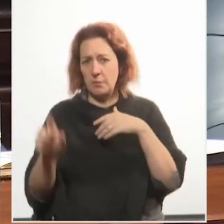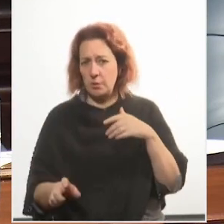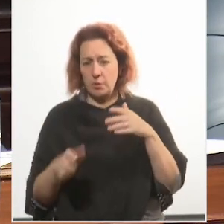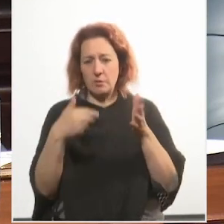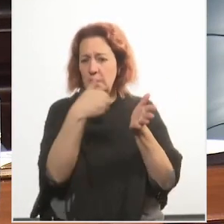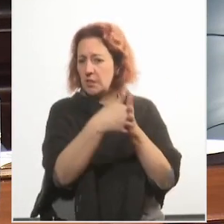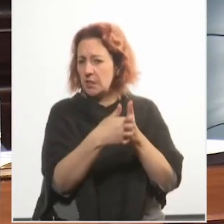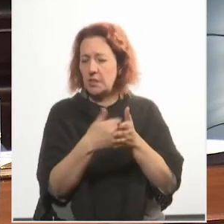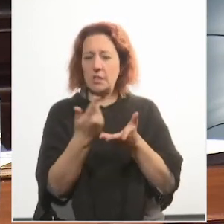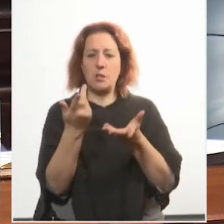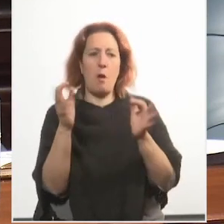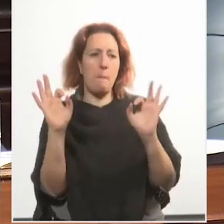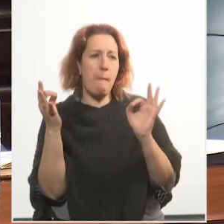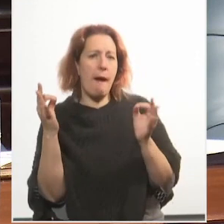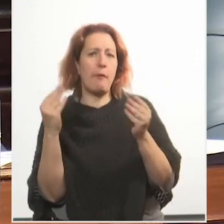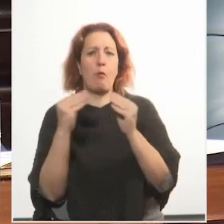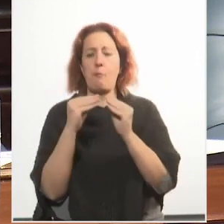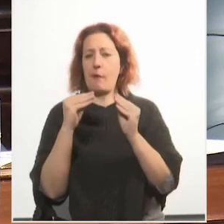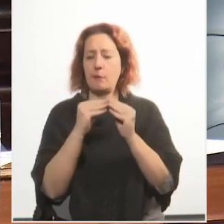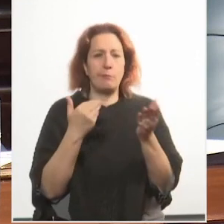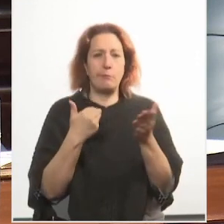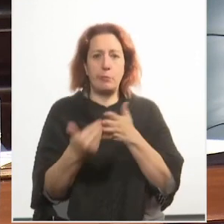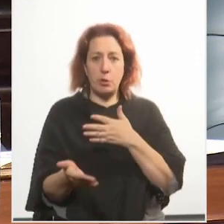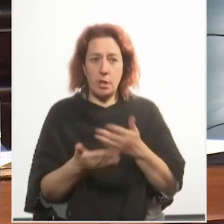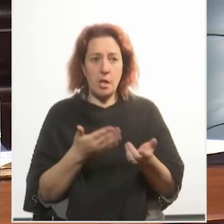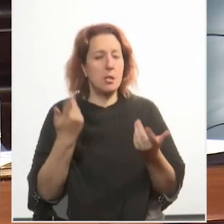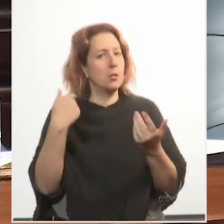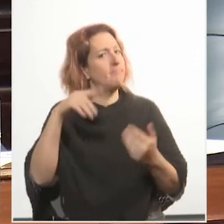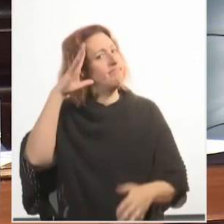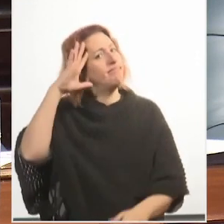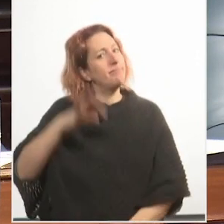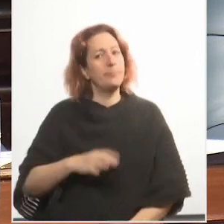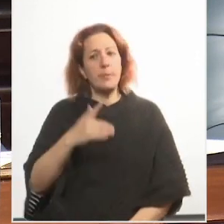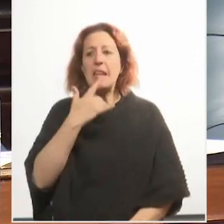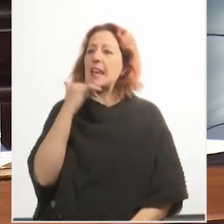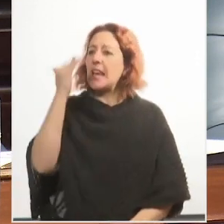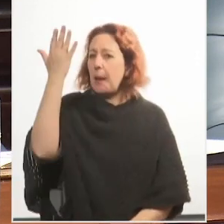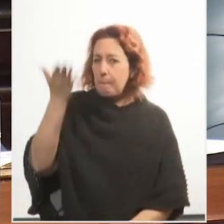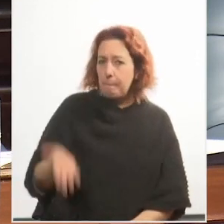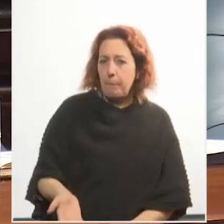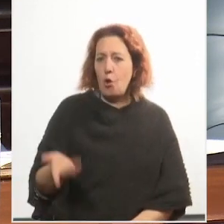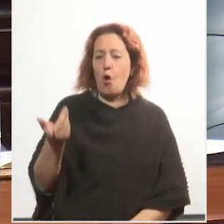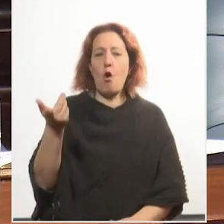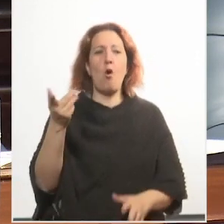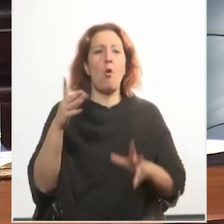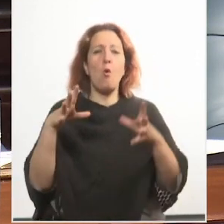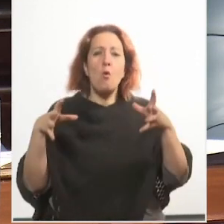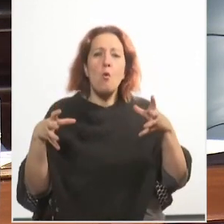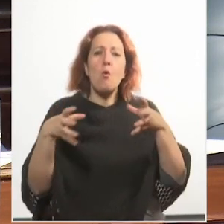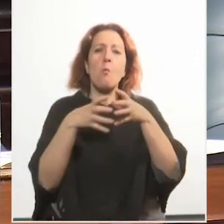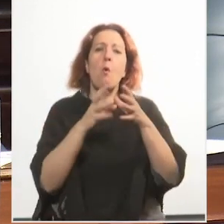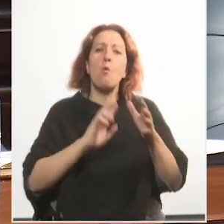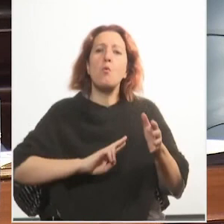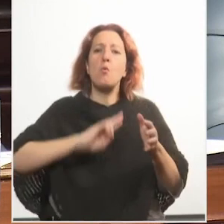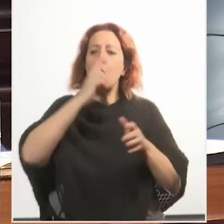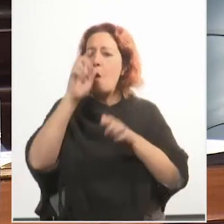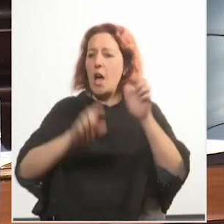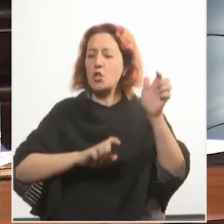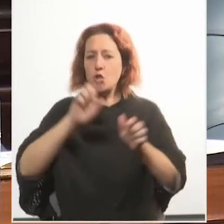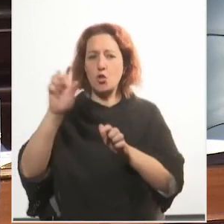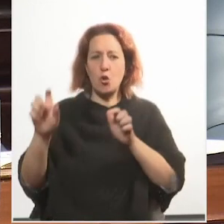hermano, a su compañero, creo que este ejemplo que nos dieron ese puñado de uruguayos